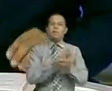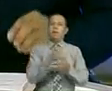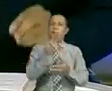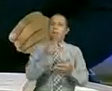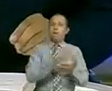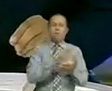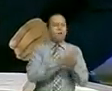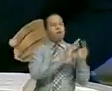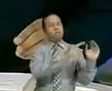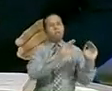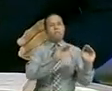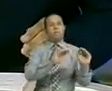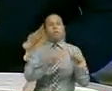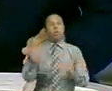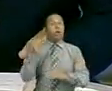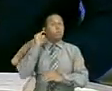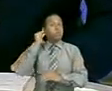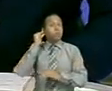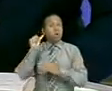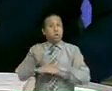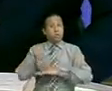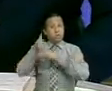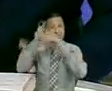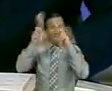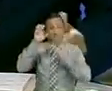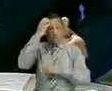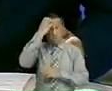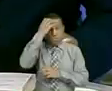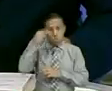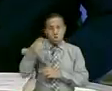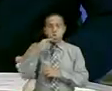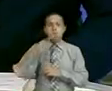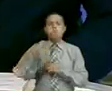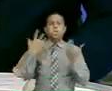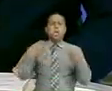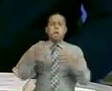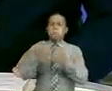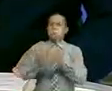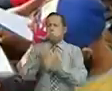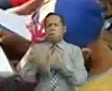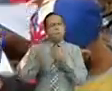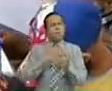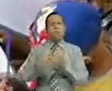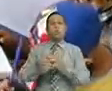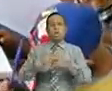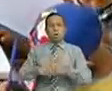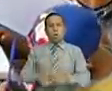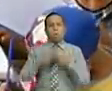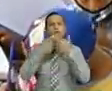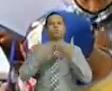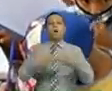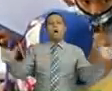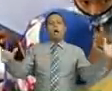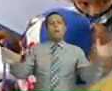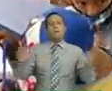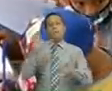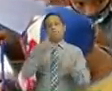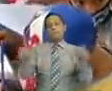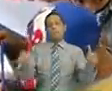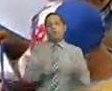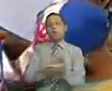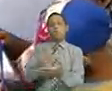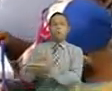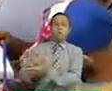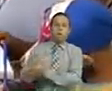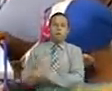el año lectivo en el régimen Costa inició oficialmente. A ver, ¿qué vas a hacer ahí?